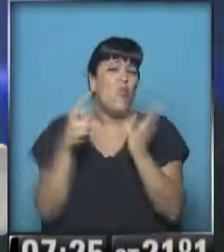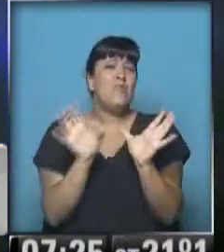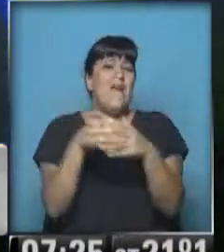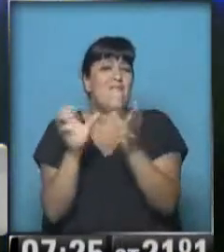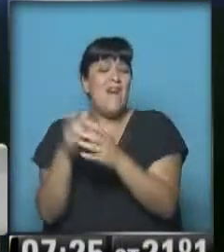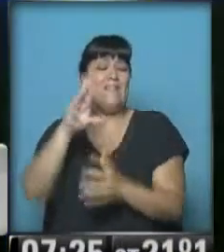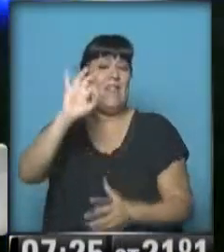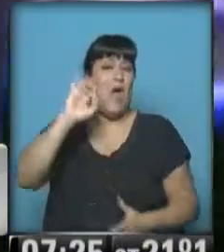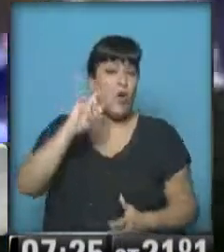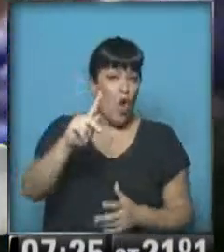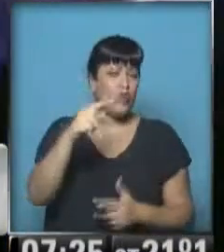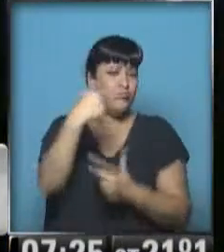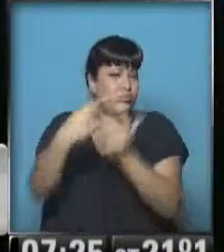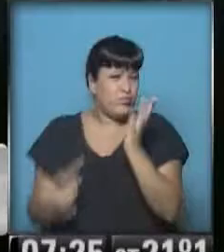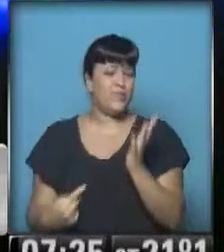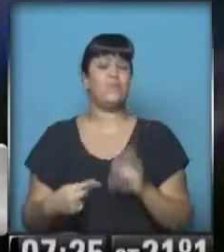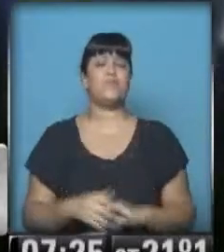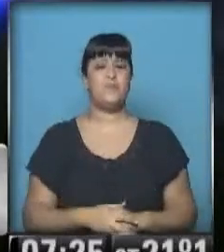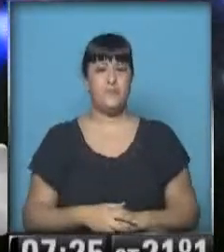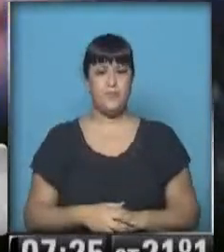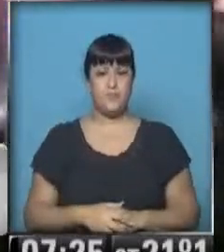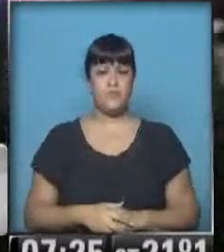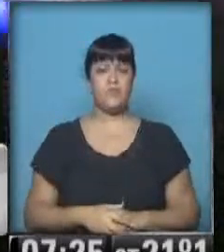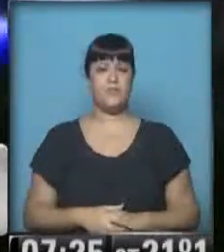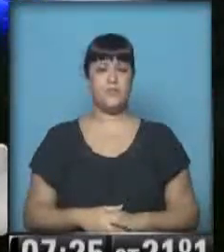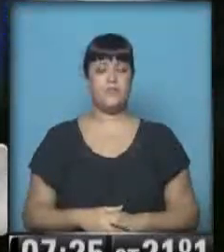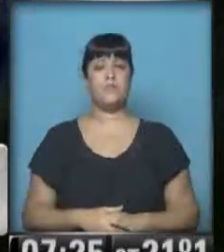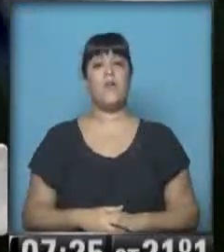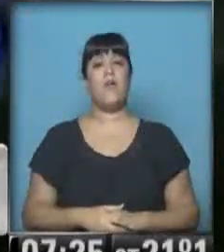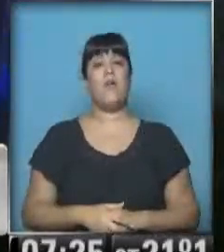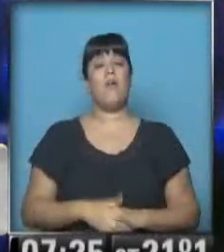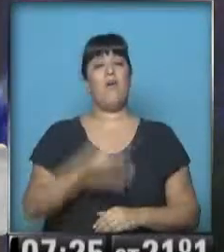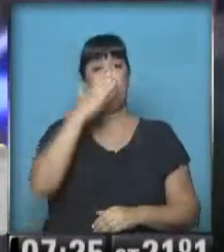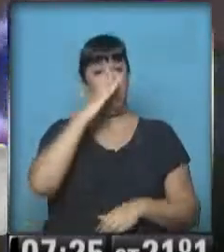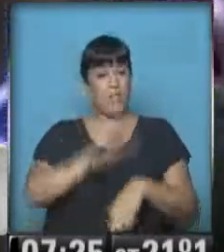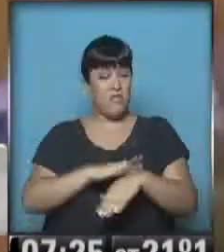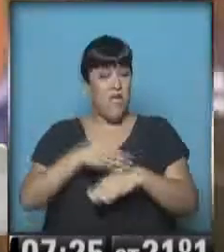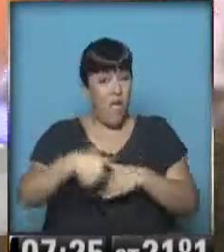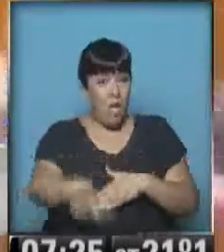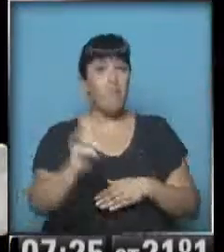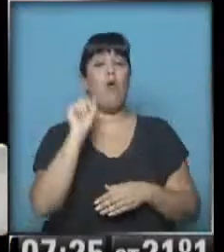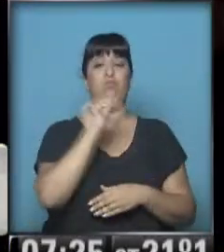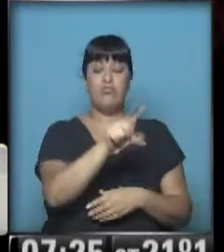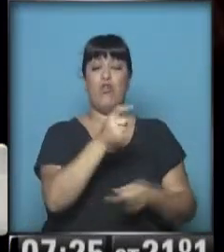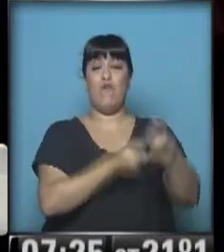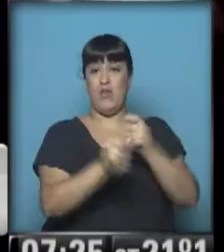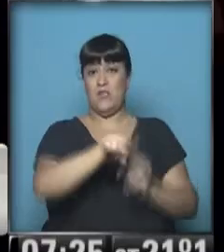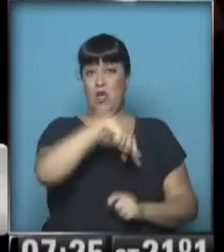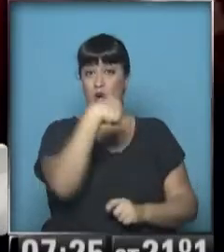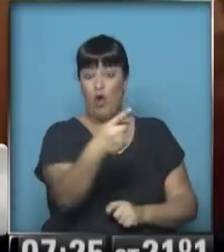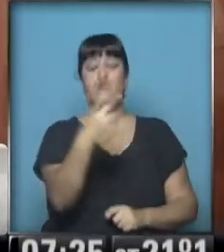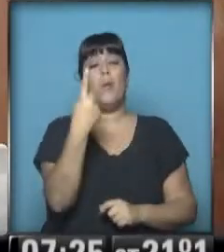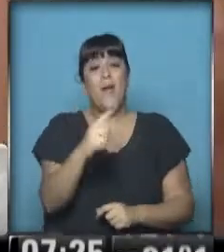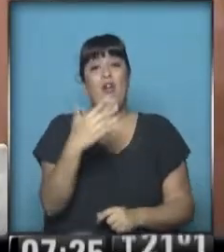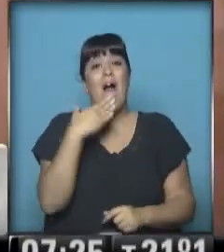Ataque 77 y La Renga, entre otras bandas. Más tarde se haría cargo de Dijule, hasta que en abril de